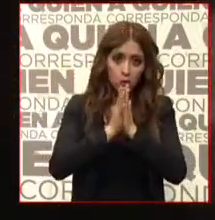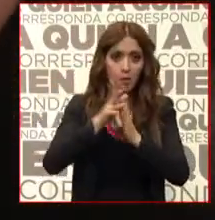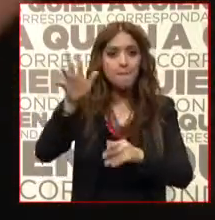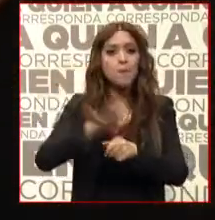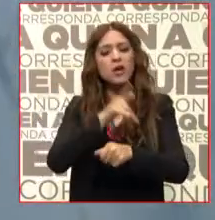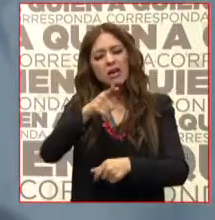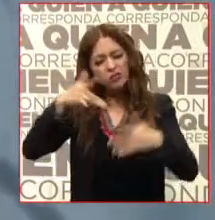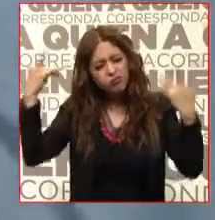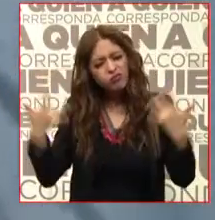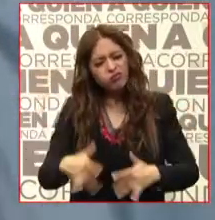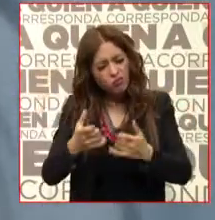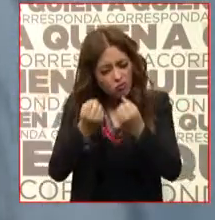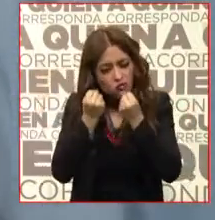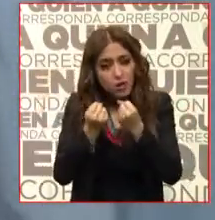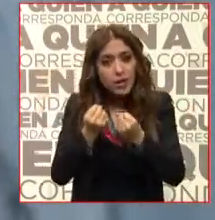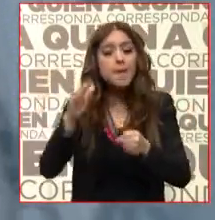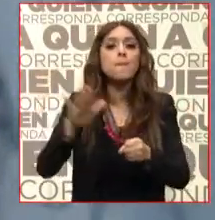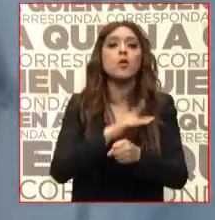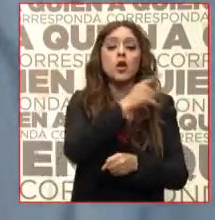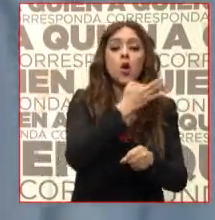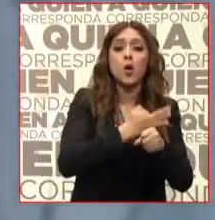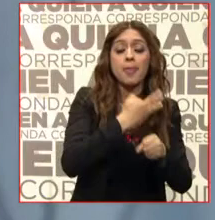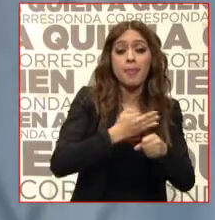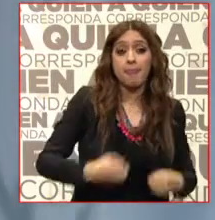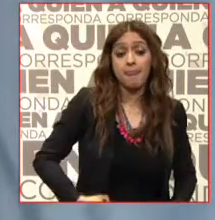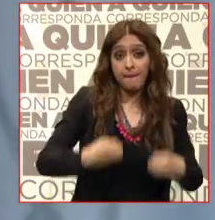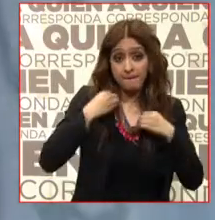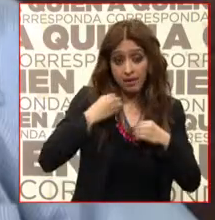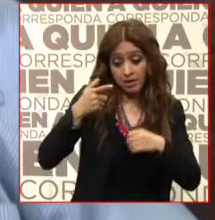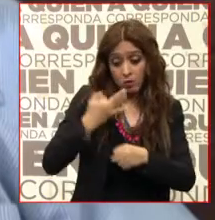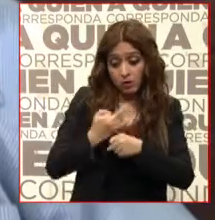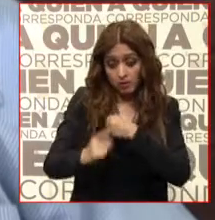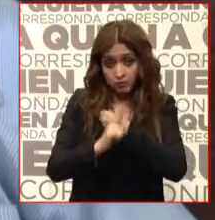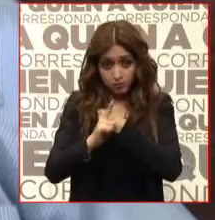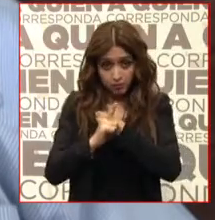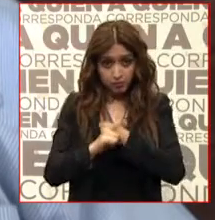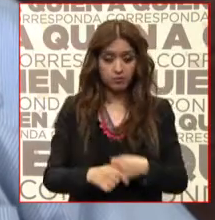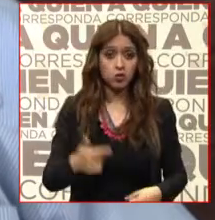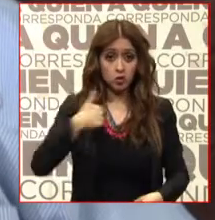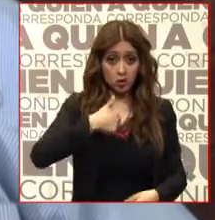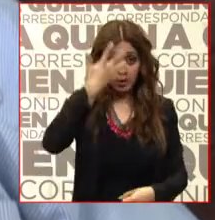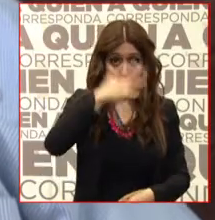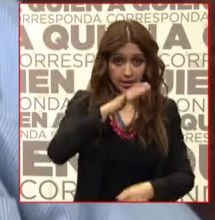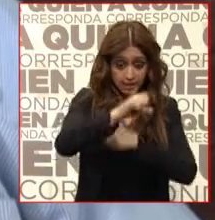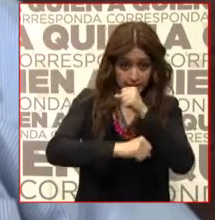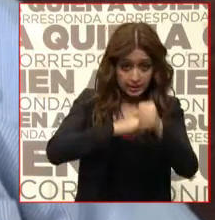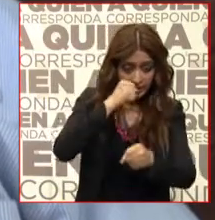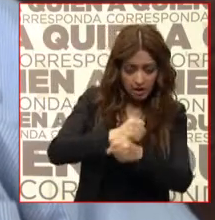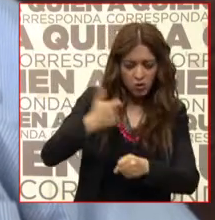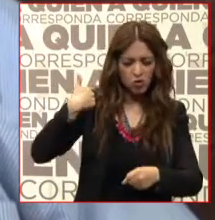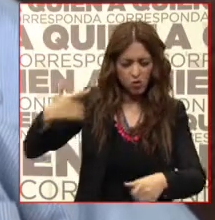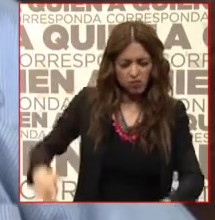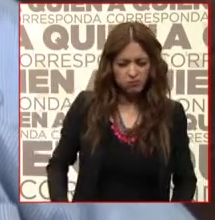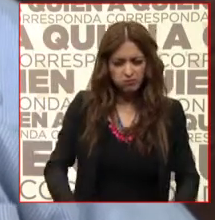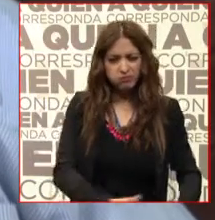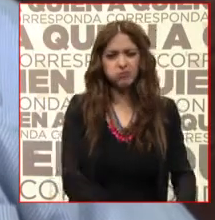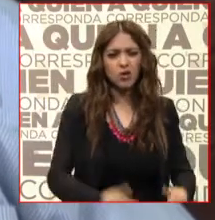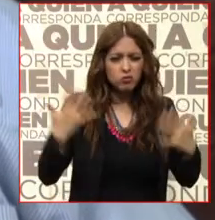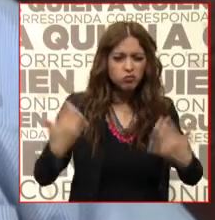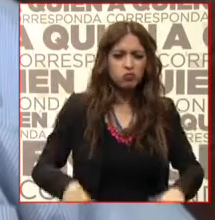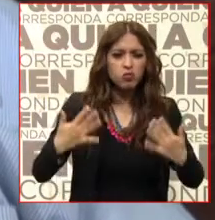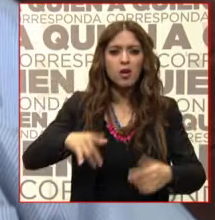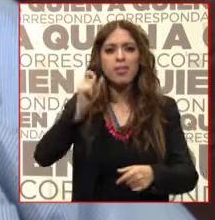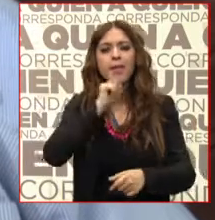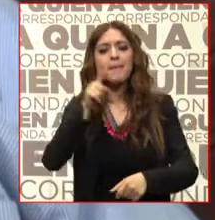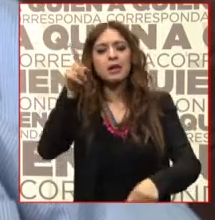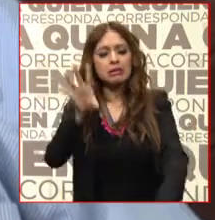soporta el dolor, pero sobre todo su vida está en riesgo debido a este problema. Tengo 10 años sufriendo de dolores continuos, calambres en las